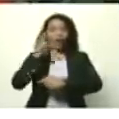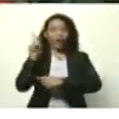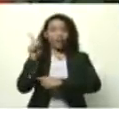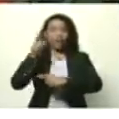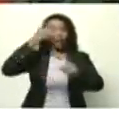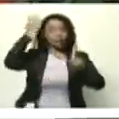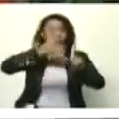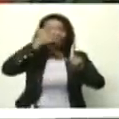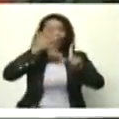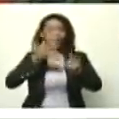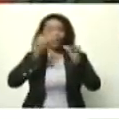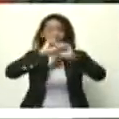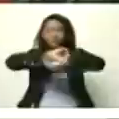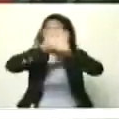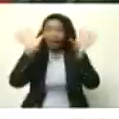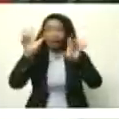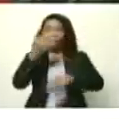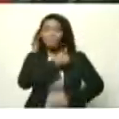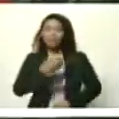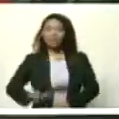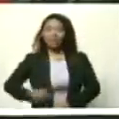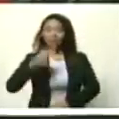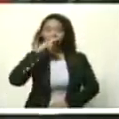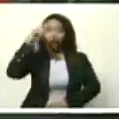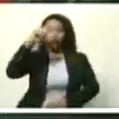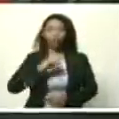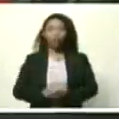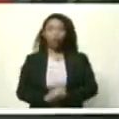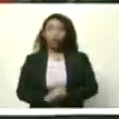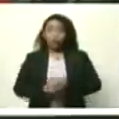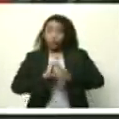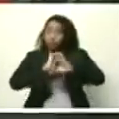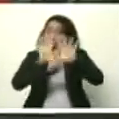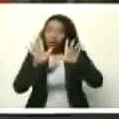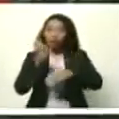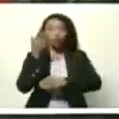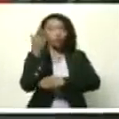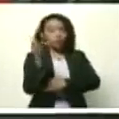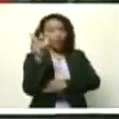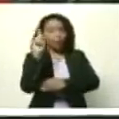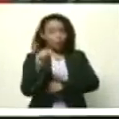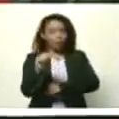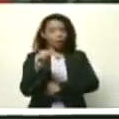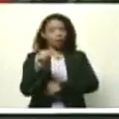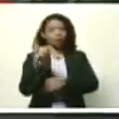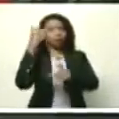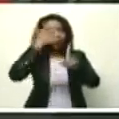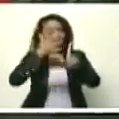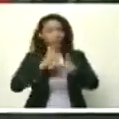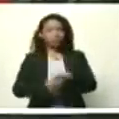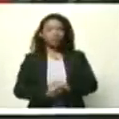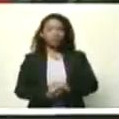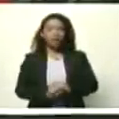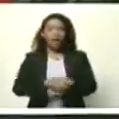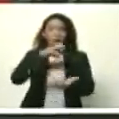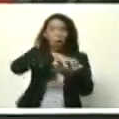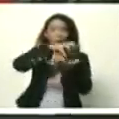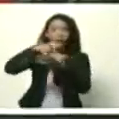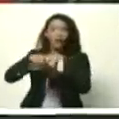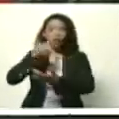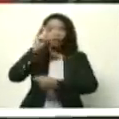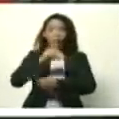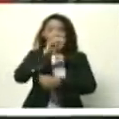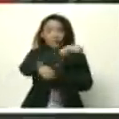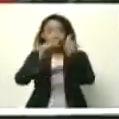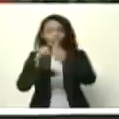instrucción precisa de nuestro presidente Nicolás Maduro y obviamente de usted. Así que los estados, inclusive,